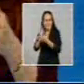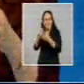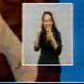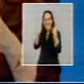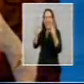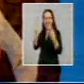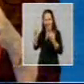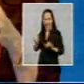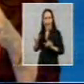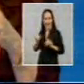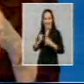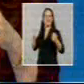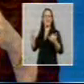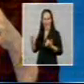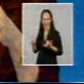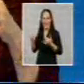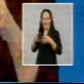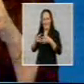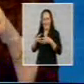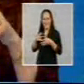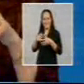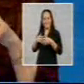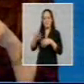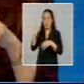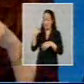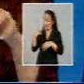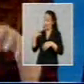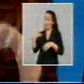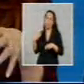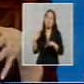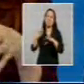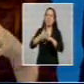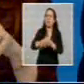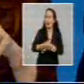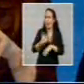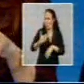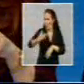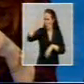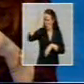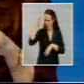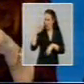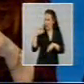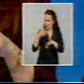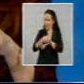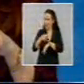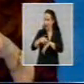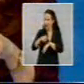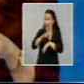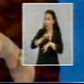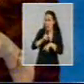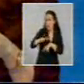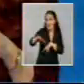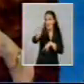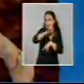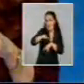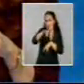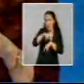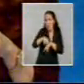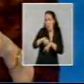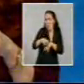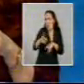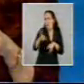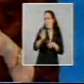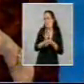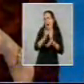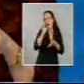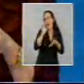Quiero contarles que cuando entré acá, he venido muchas veces a este lugar a compartir con ustedes momentos.